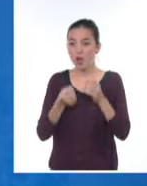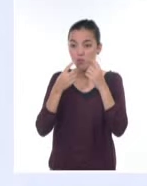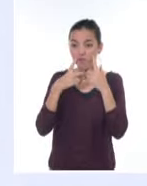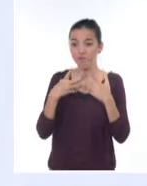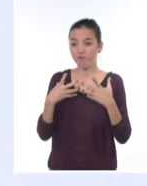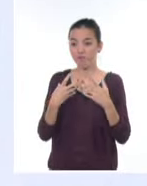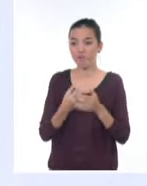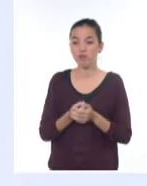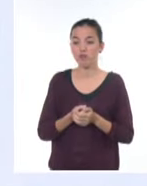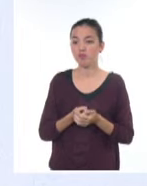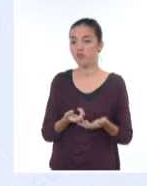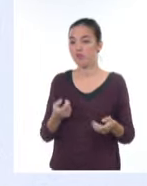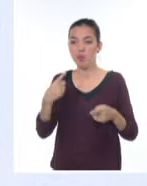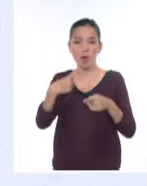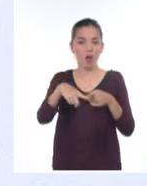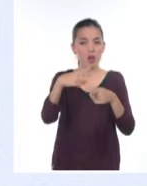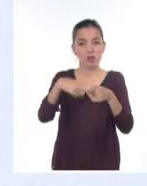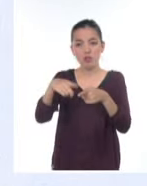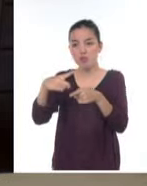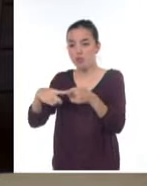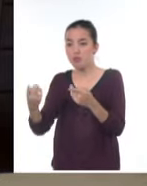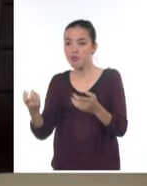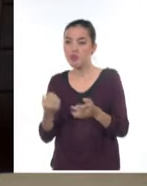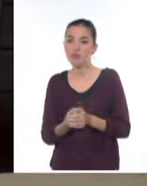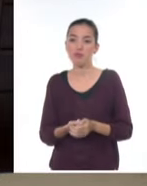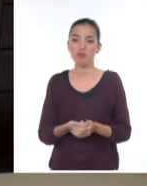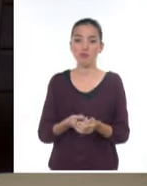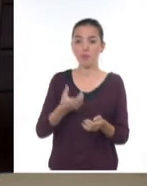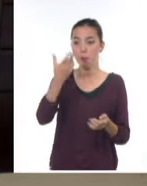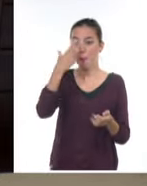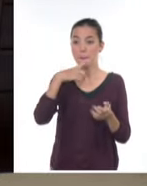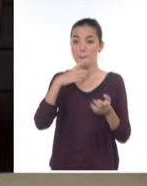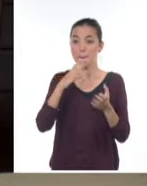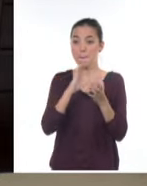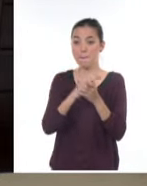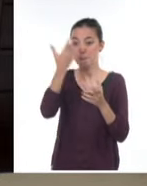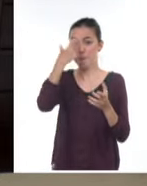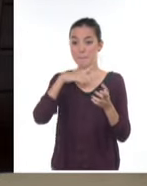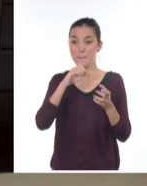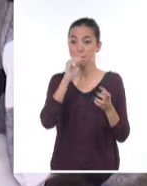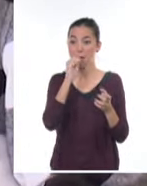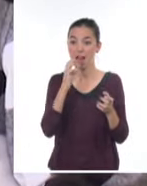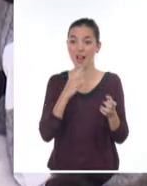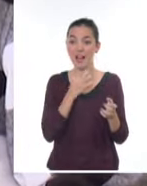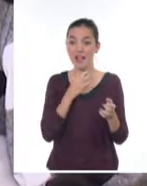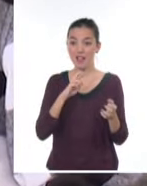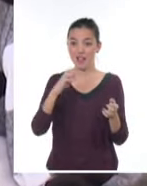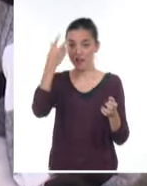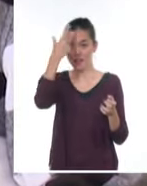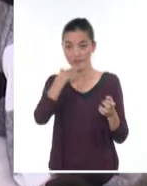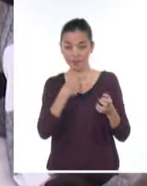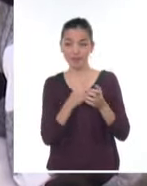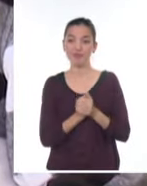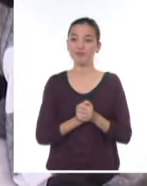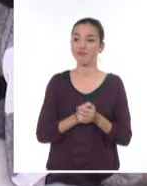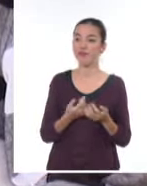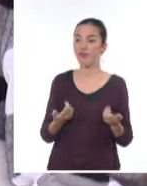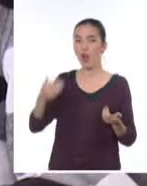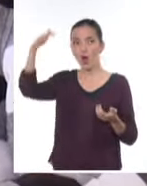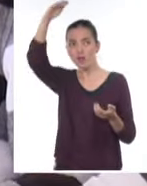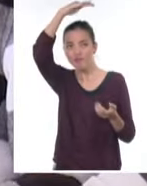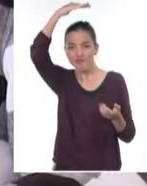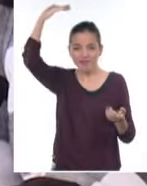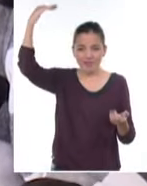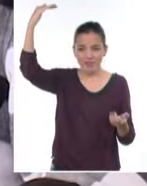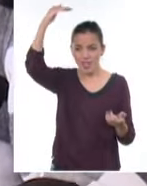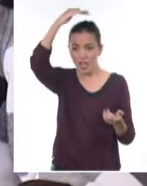entre madera y hierro, el buen estado de conservación en que se encuentran los techos. Mi papá desde muy temprano